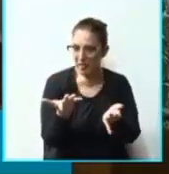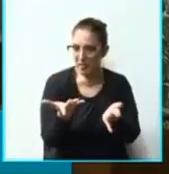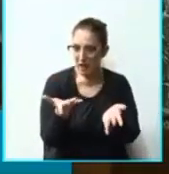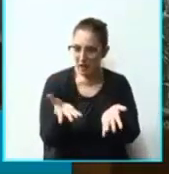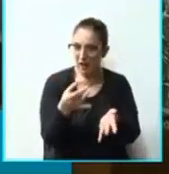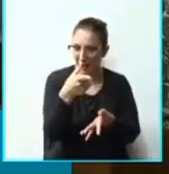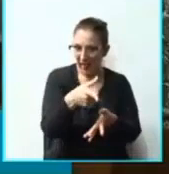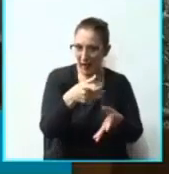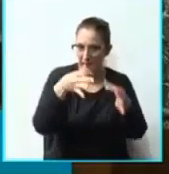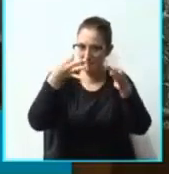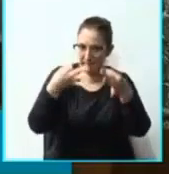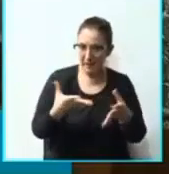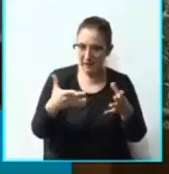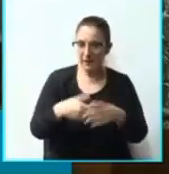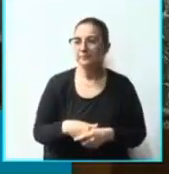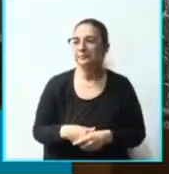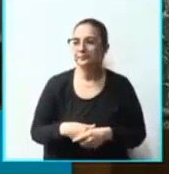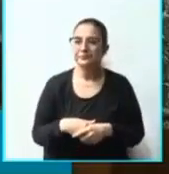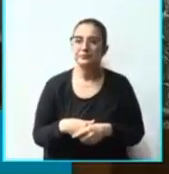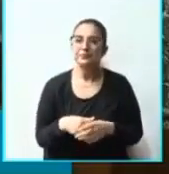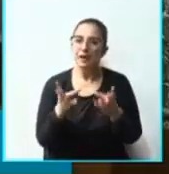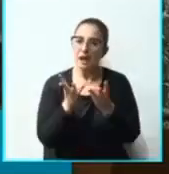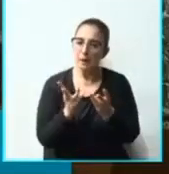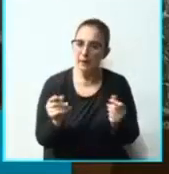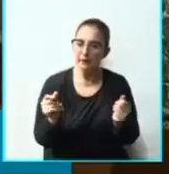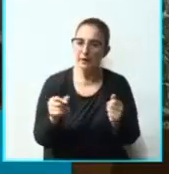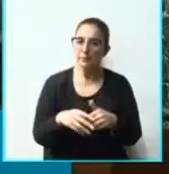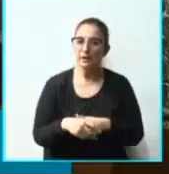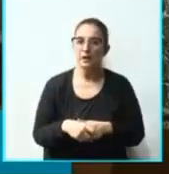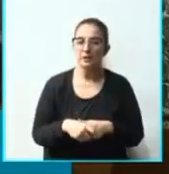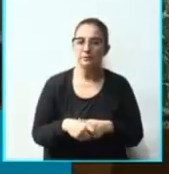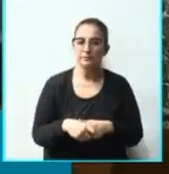ocurre. Para terminar, señor presidente,